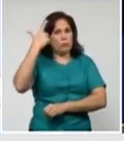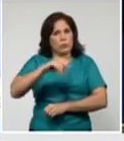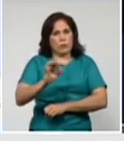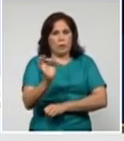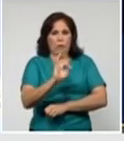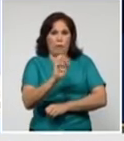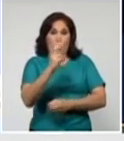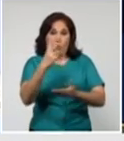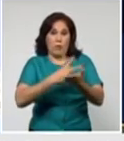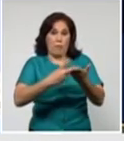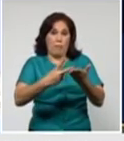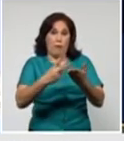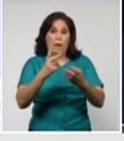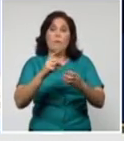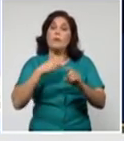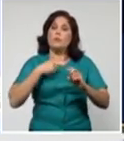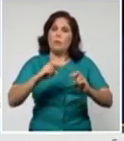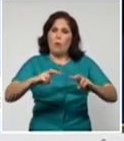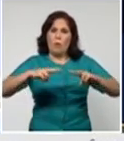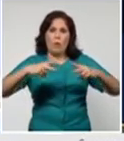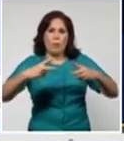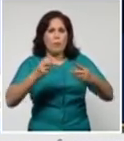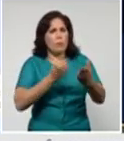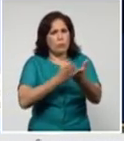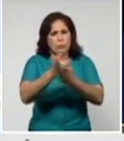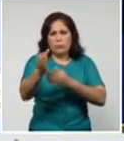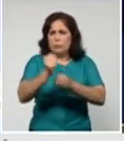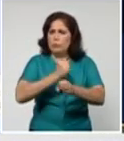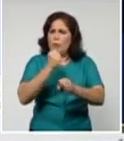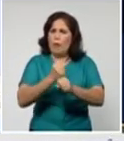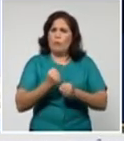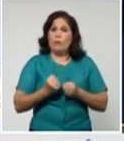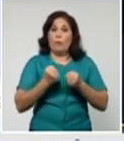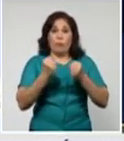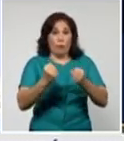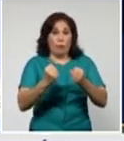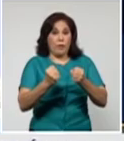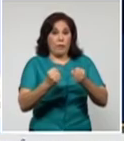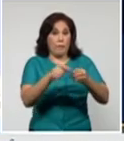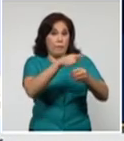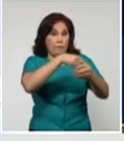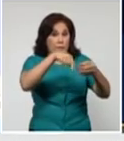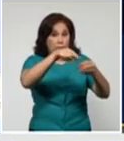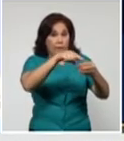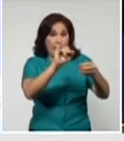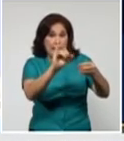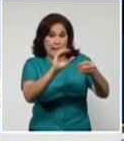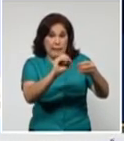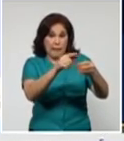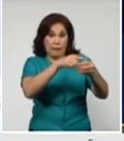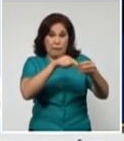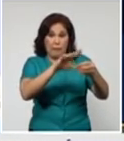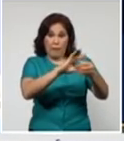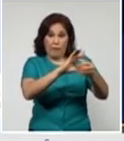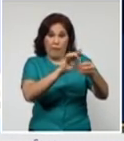15 días. Reitero, se sigue trabajando. De los 60 casos diagnosticados